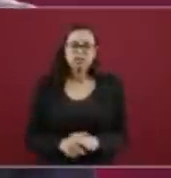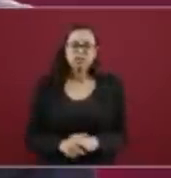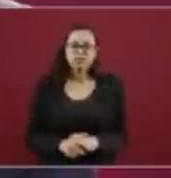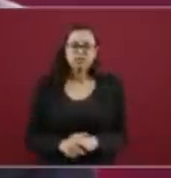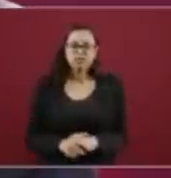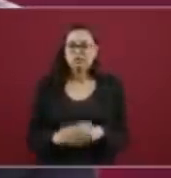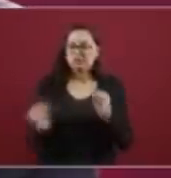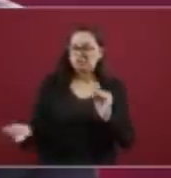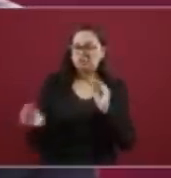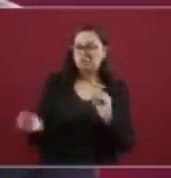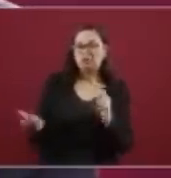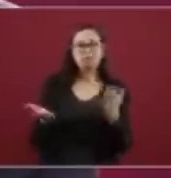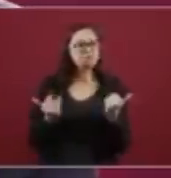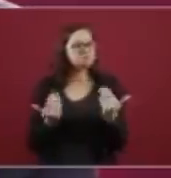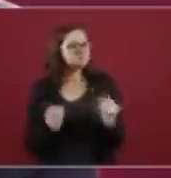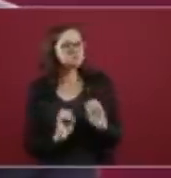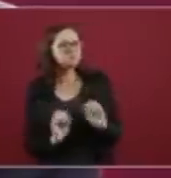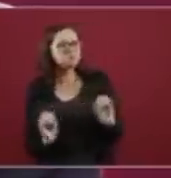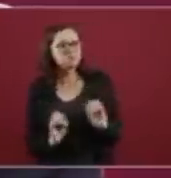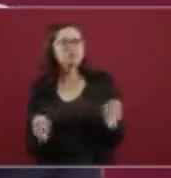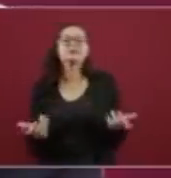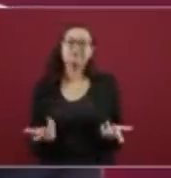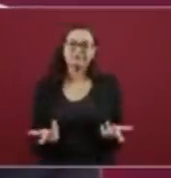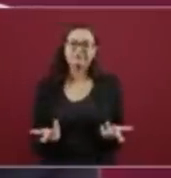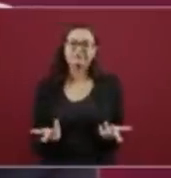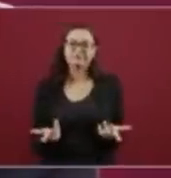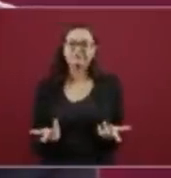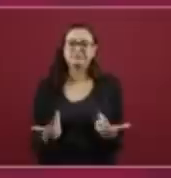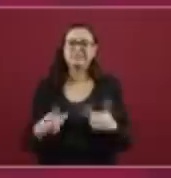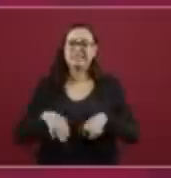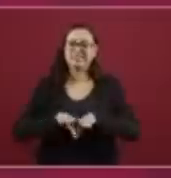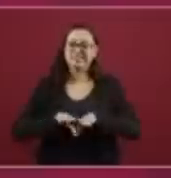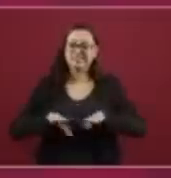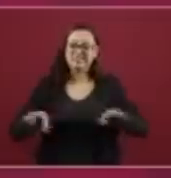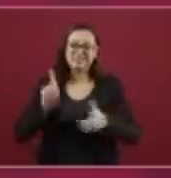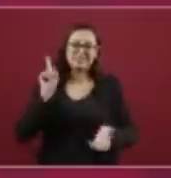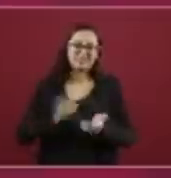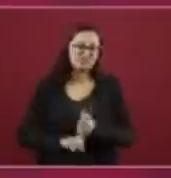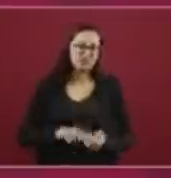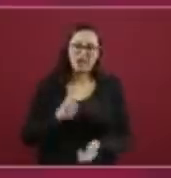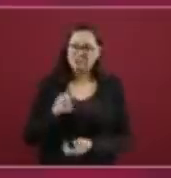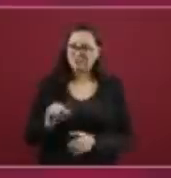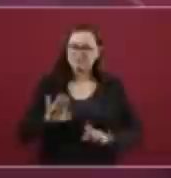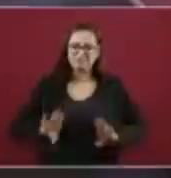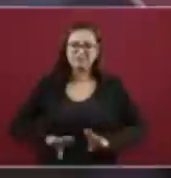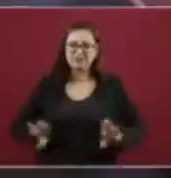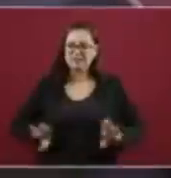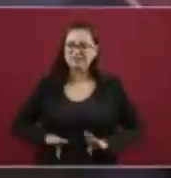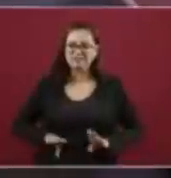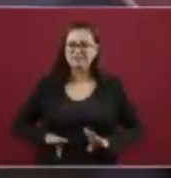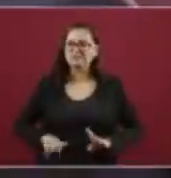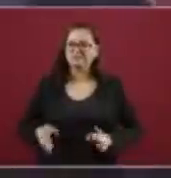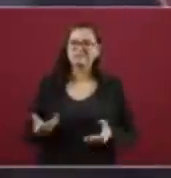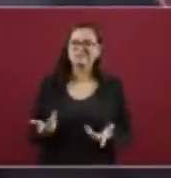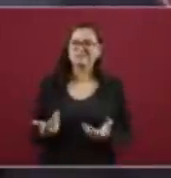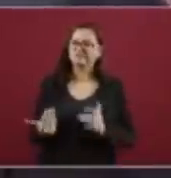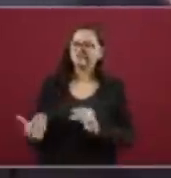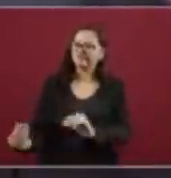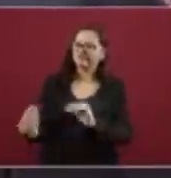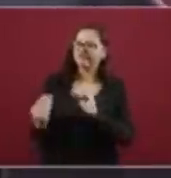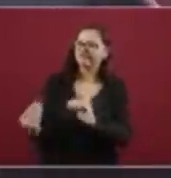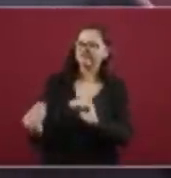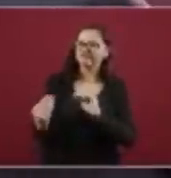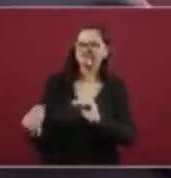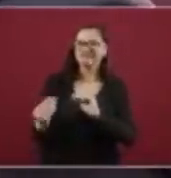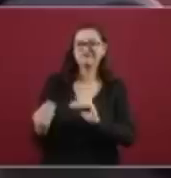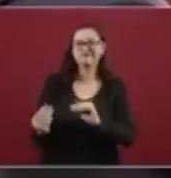hay debate. O sea, la democracia tiene eso, ¿no? Un gran atractivo, es un